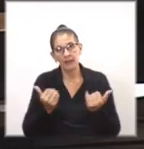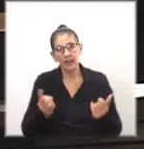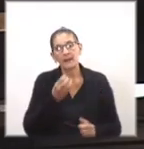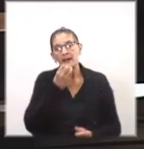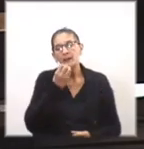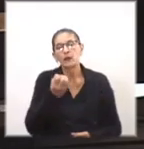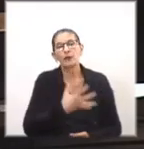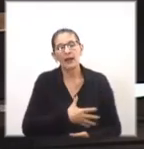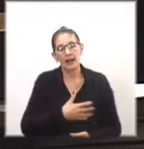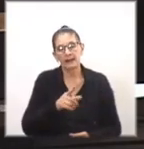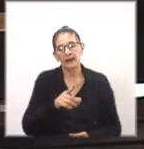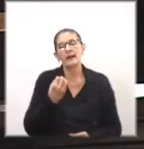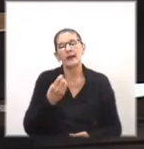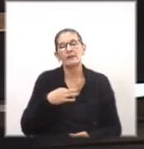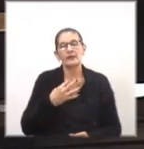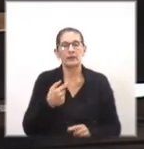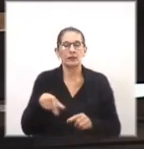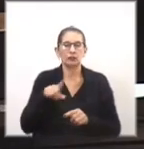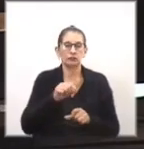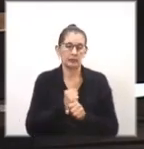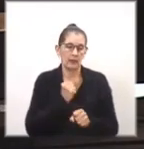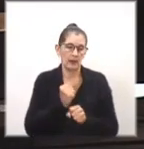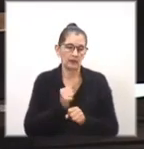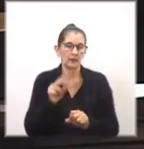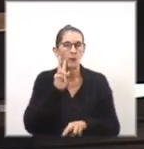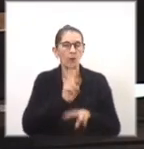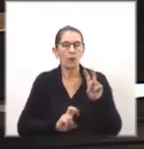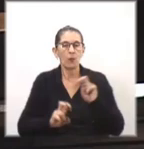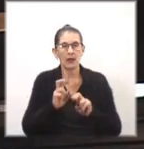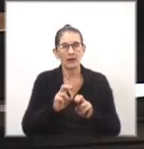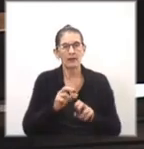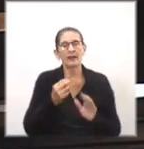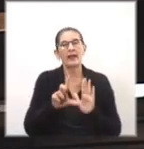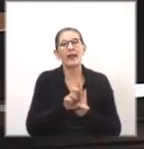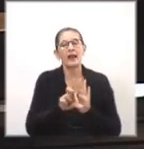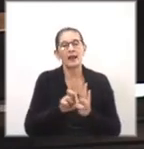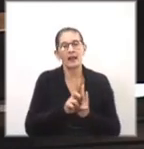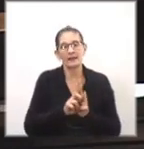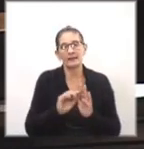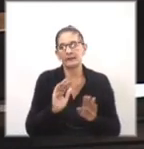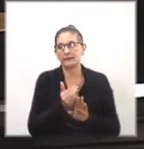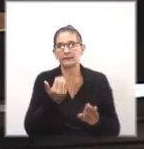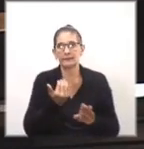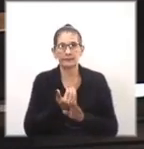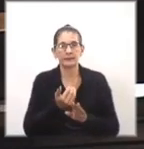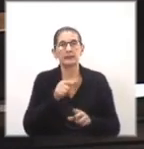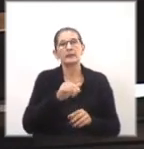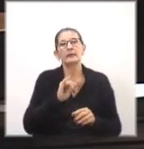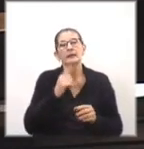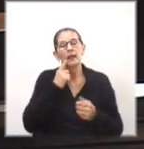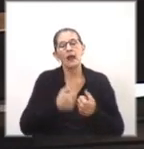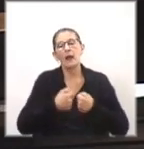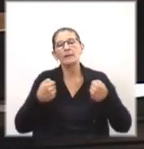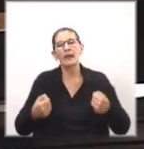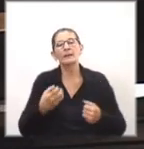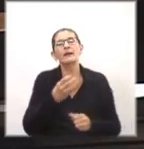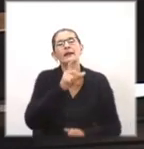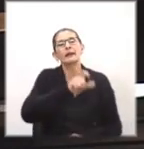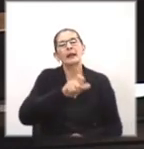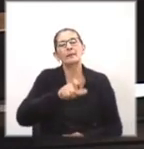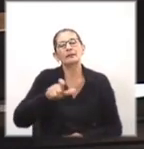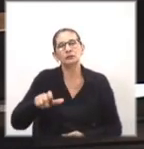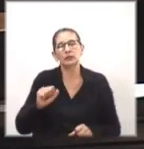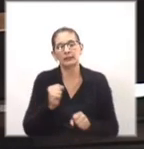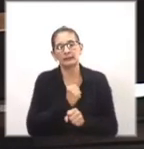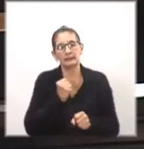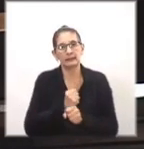las condiciones de vida de los trabajadores. Buscaremos que la edad de retiro no aumente al barrer, sino ampliar el perímetro para que las personas que se encuentran trabajando